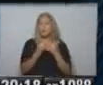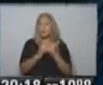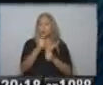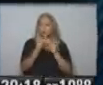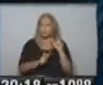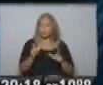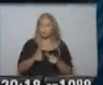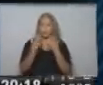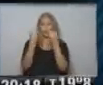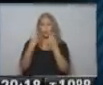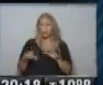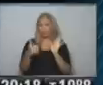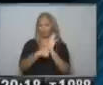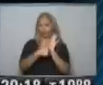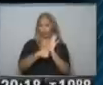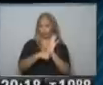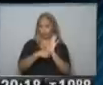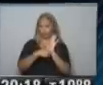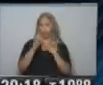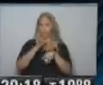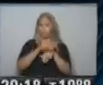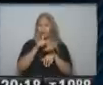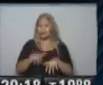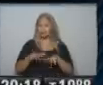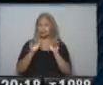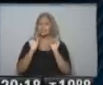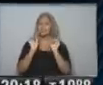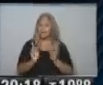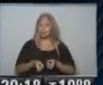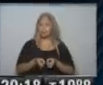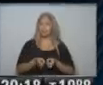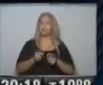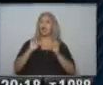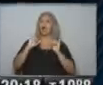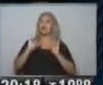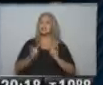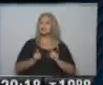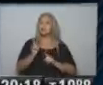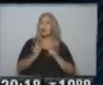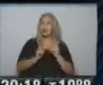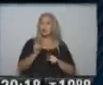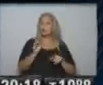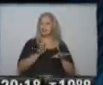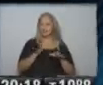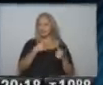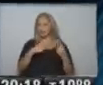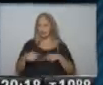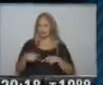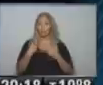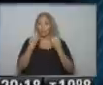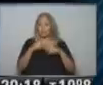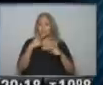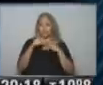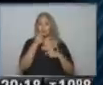personas perdieron sus documentos en esta inundación, se aceptará también una gran cantidad de alternativas para iniciar el trámite.